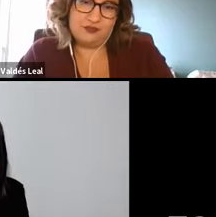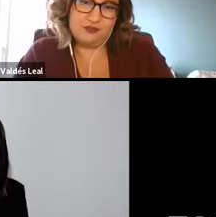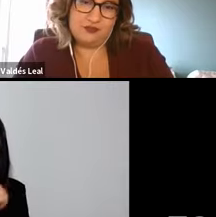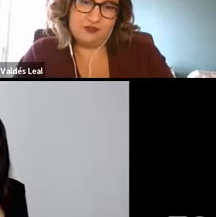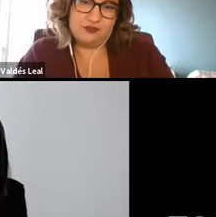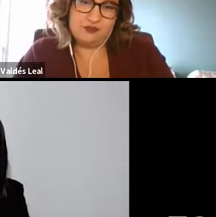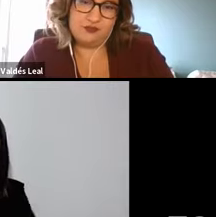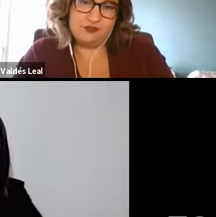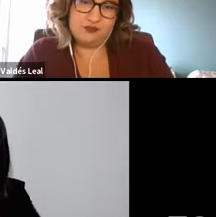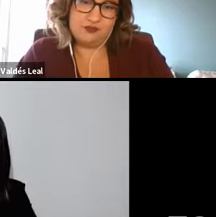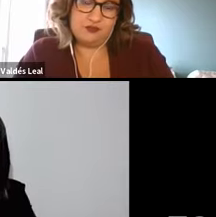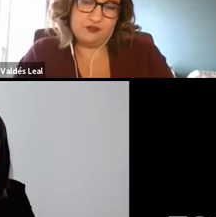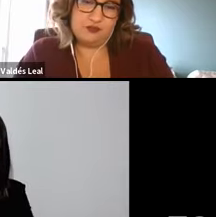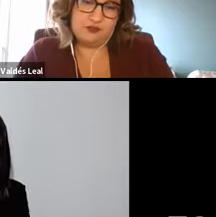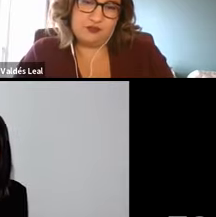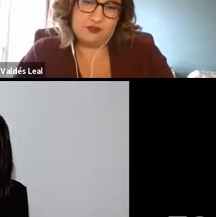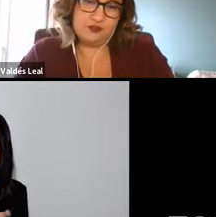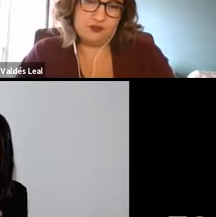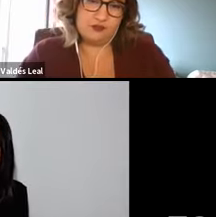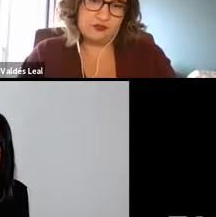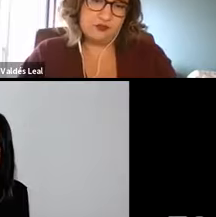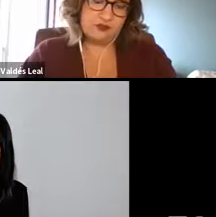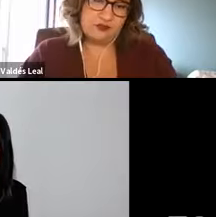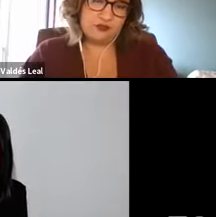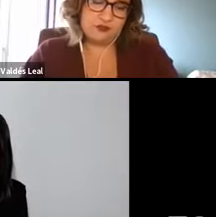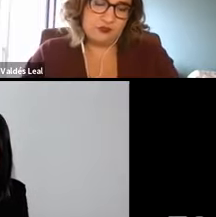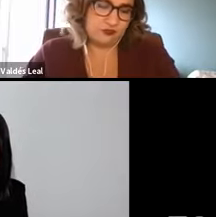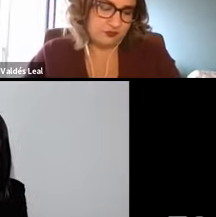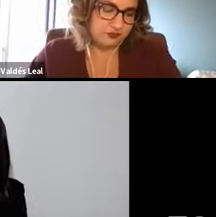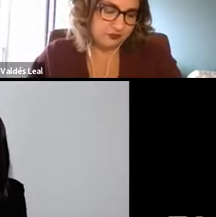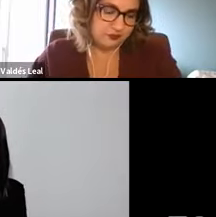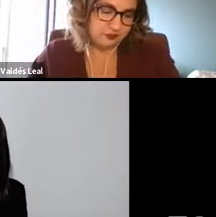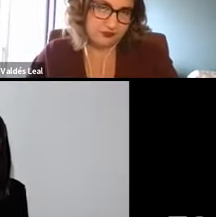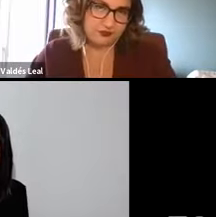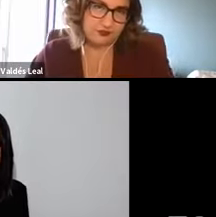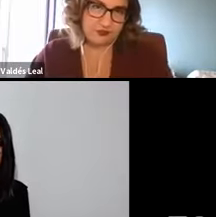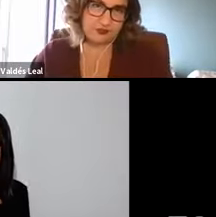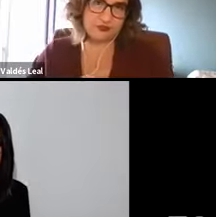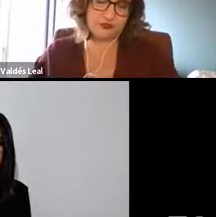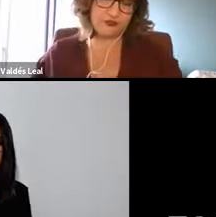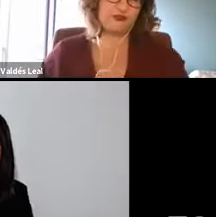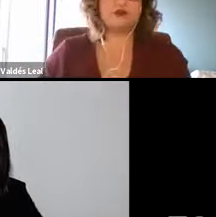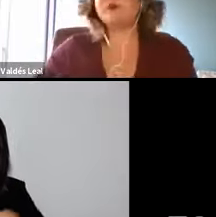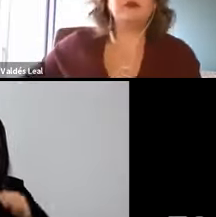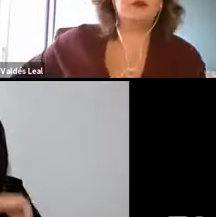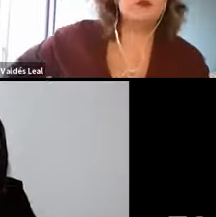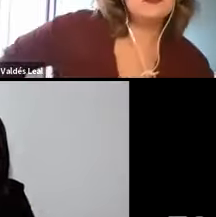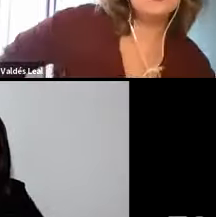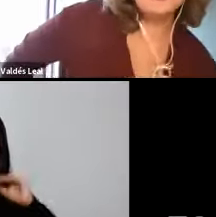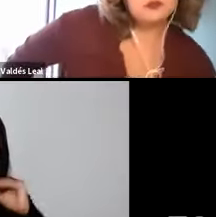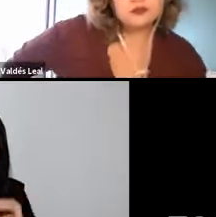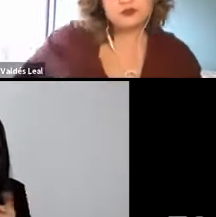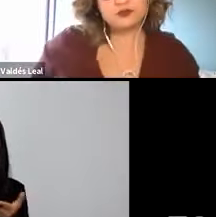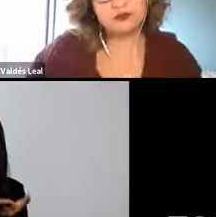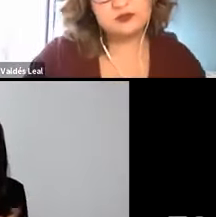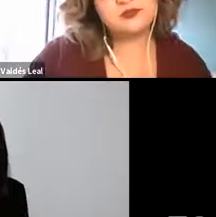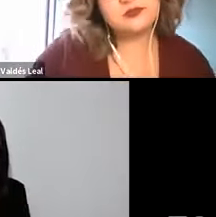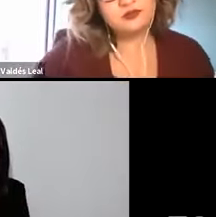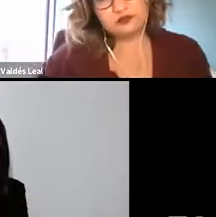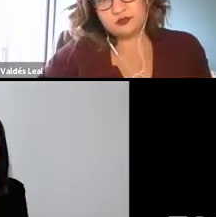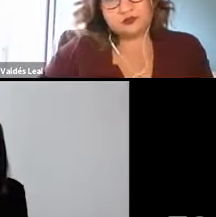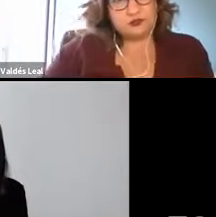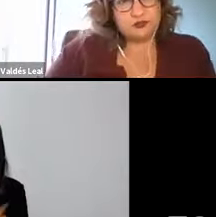y Cuenta en la Coordinación de Asesores de la Presidencia de la Suprema Corte. También nos